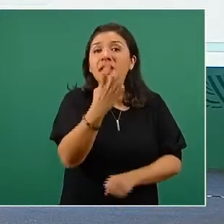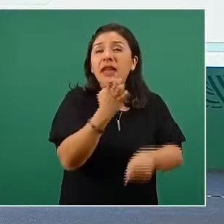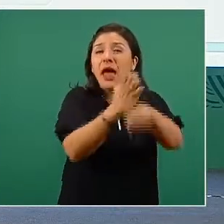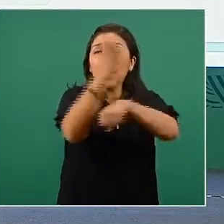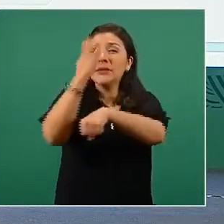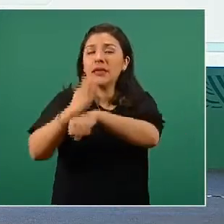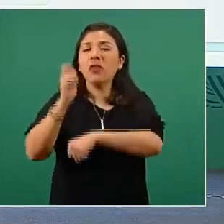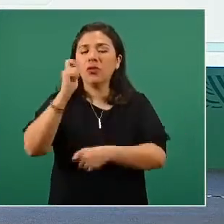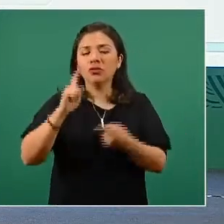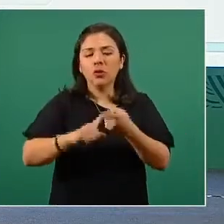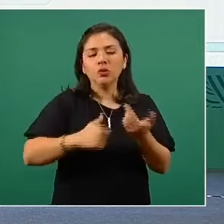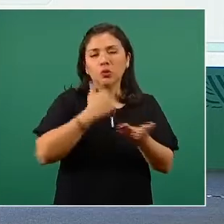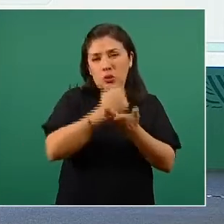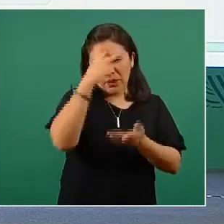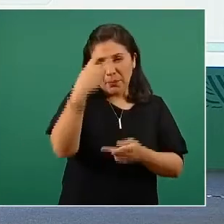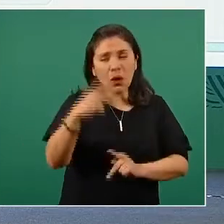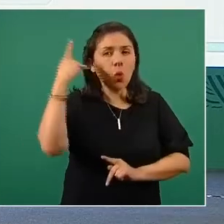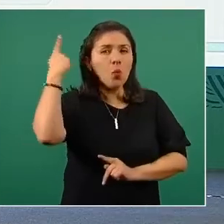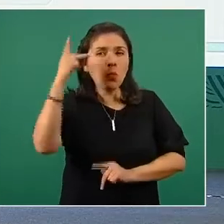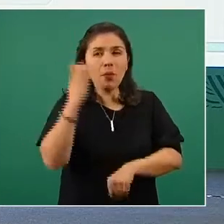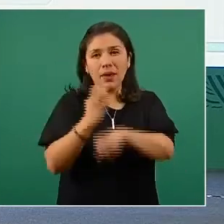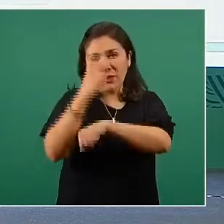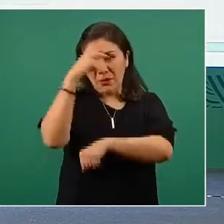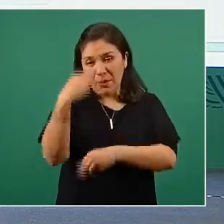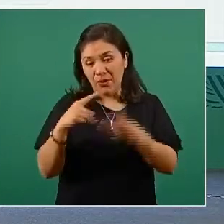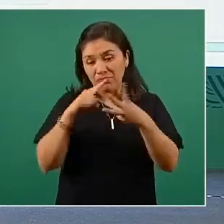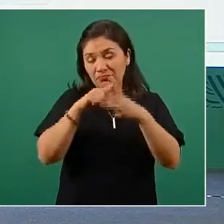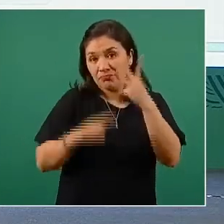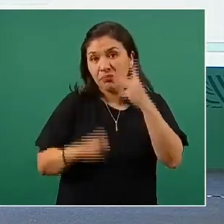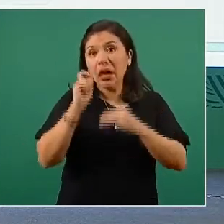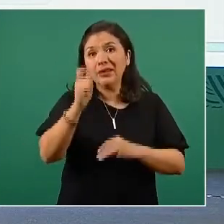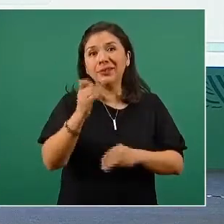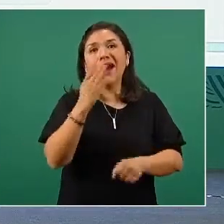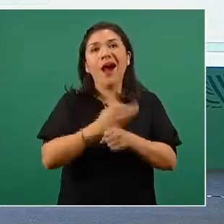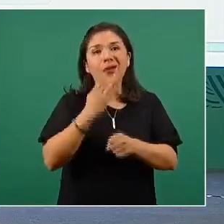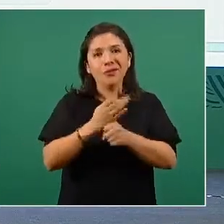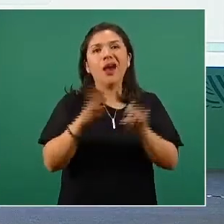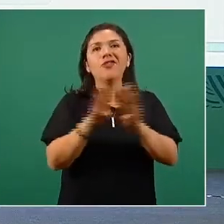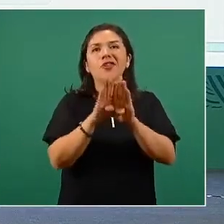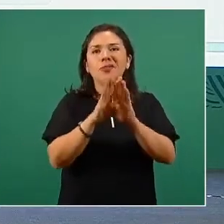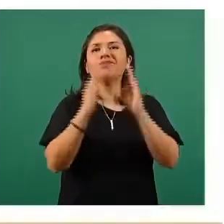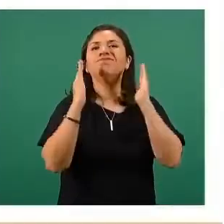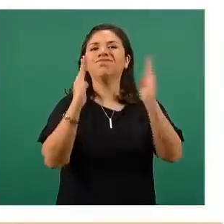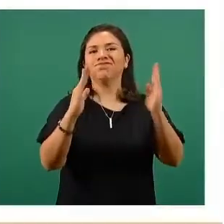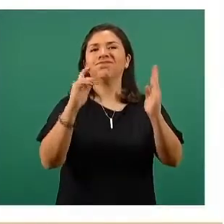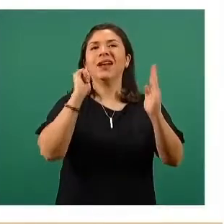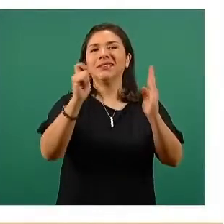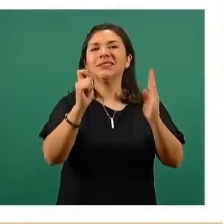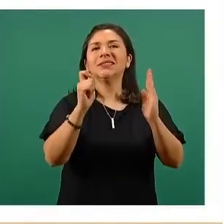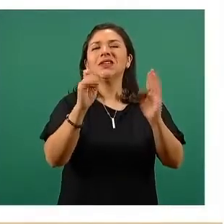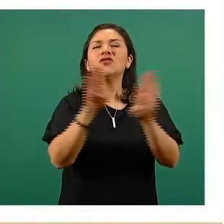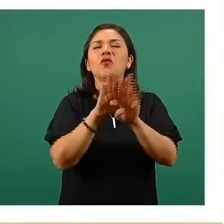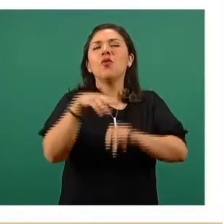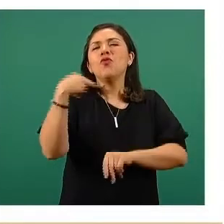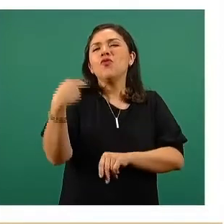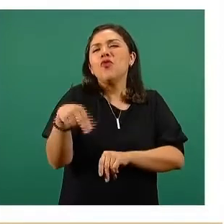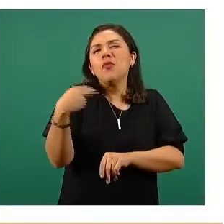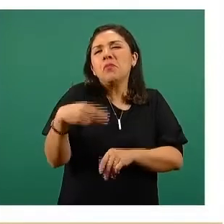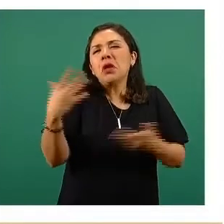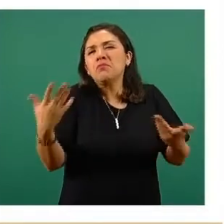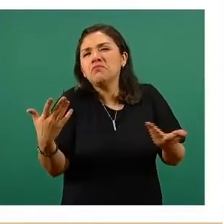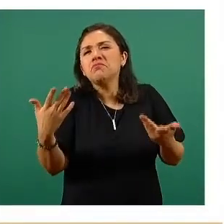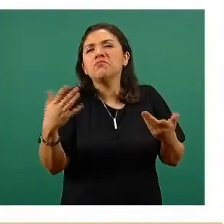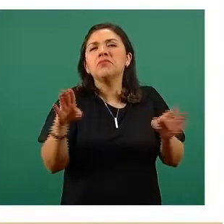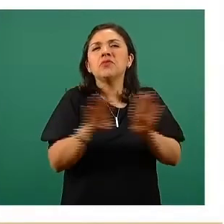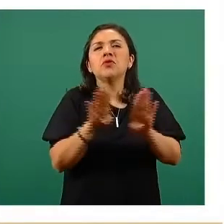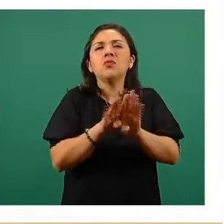que son Ciudad de México, Puebla y Estado de México, se encuentran como en el apartado de lo que yo he denominado tal vez algo como